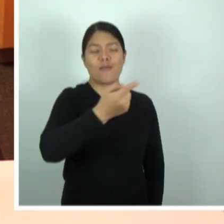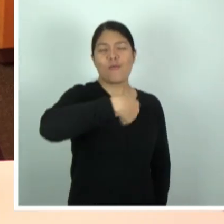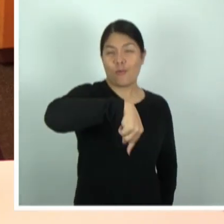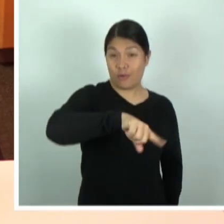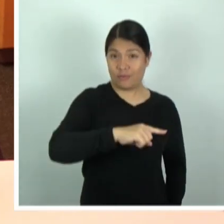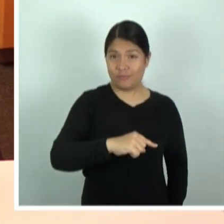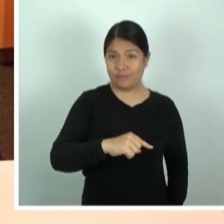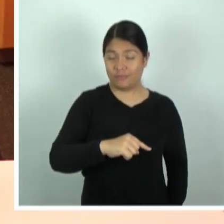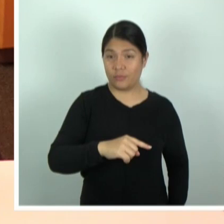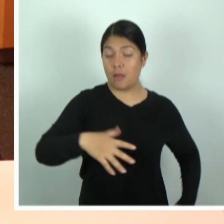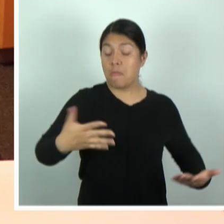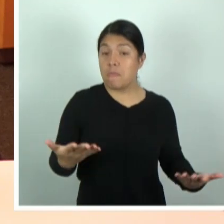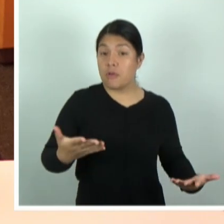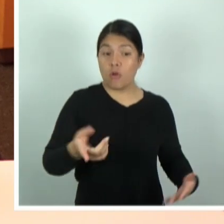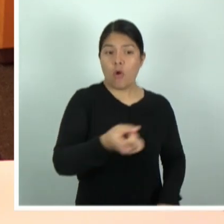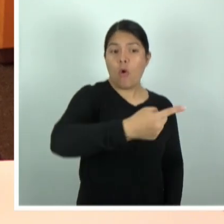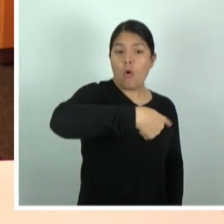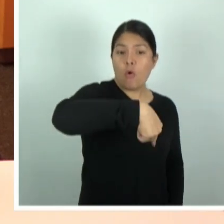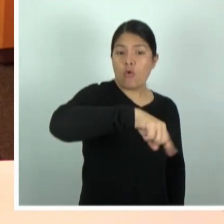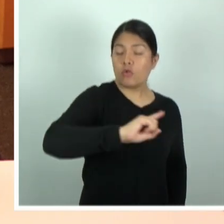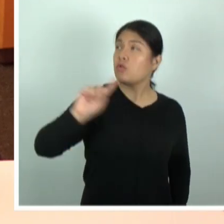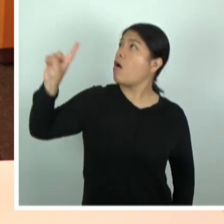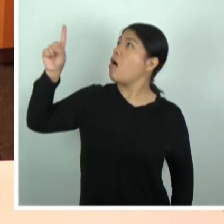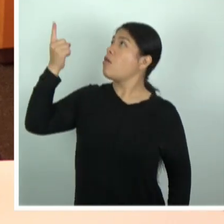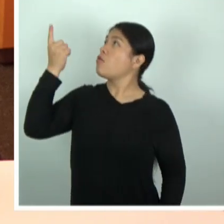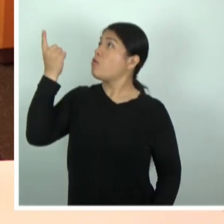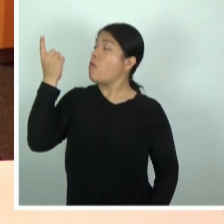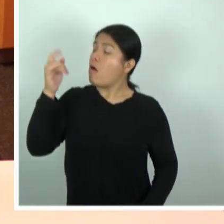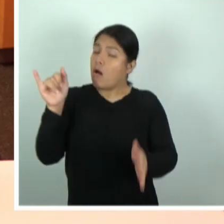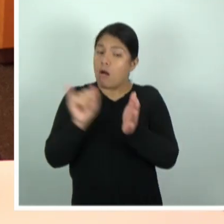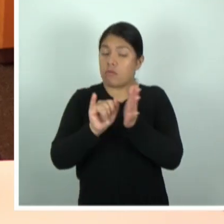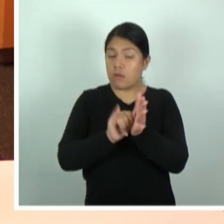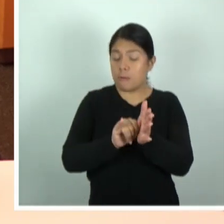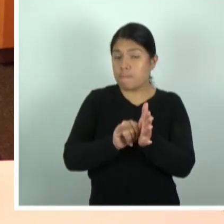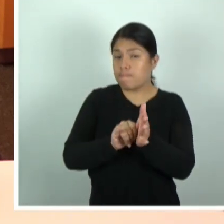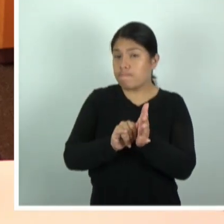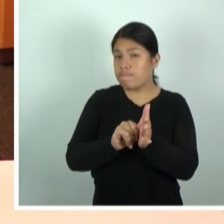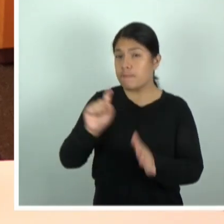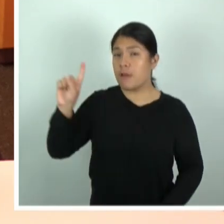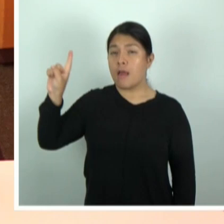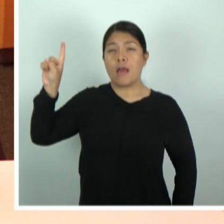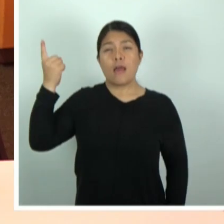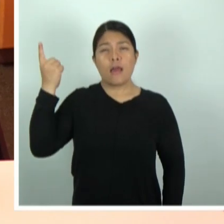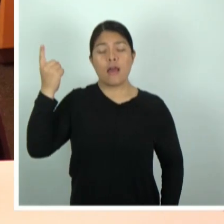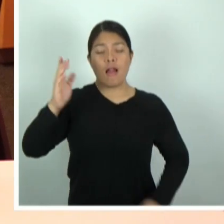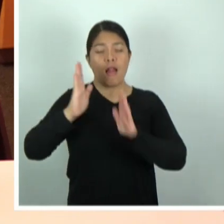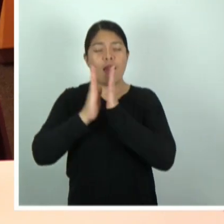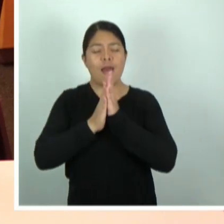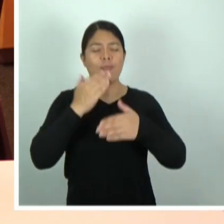Pero para que nosotros nos podamos acercar a Él, Él tuvo que regalarnos esa